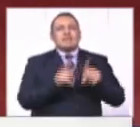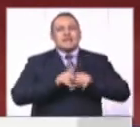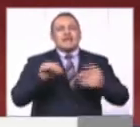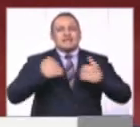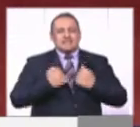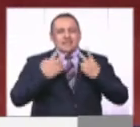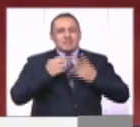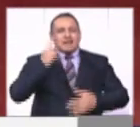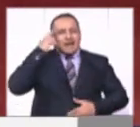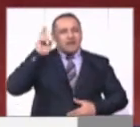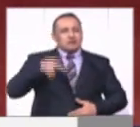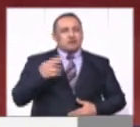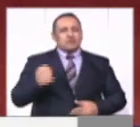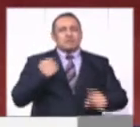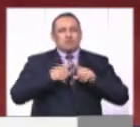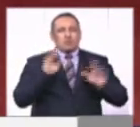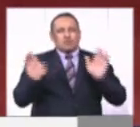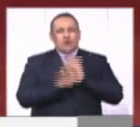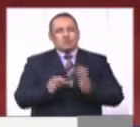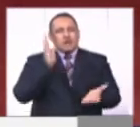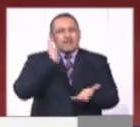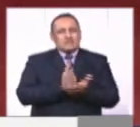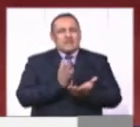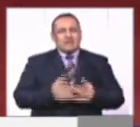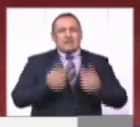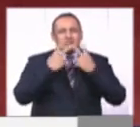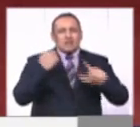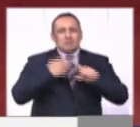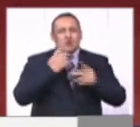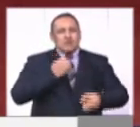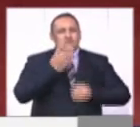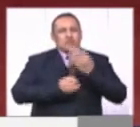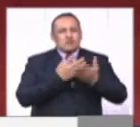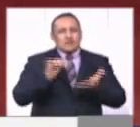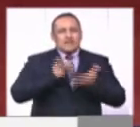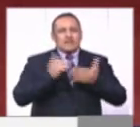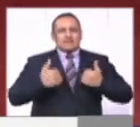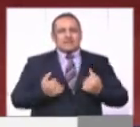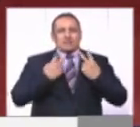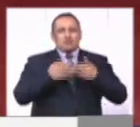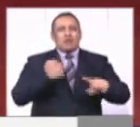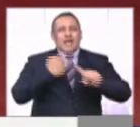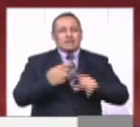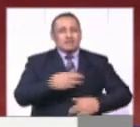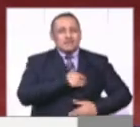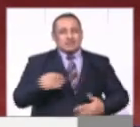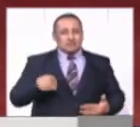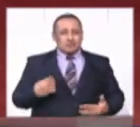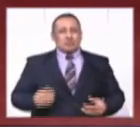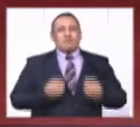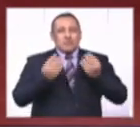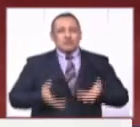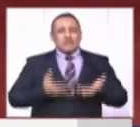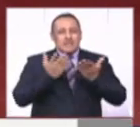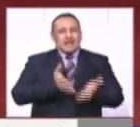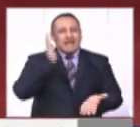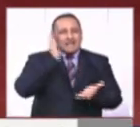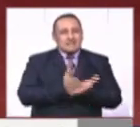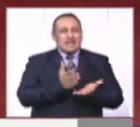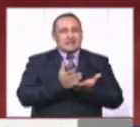que haber razones vamos a sancionar por las declaraciones que dio un expremier vamos a